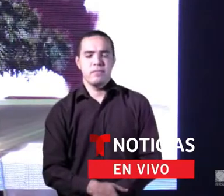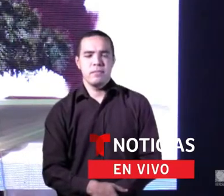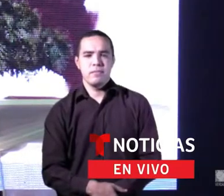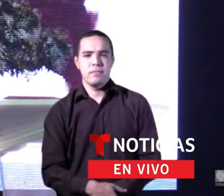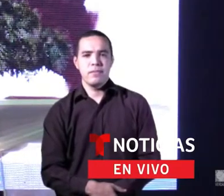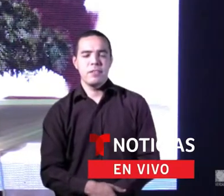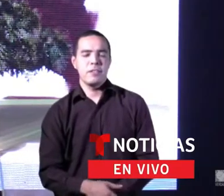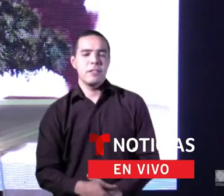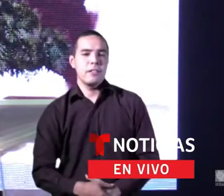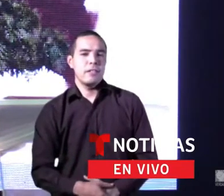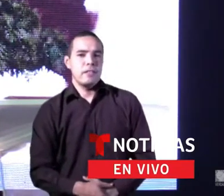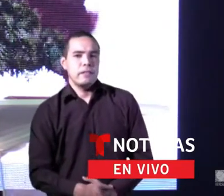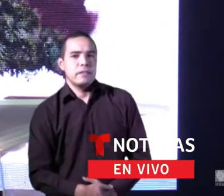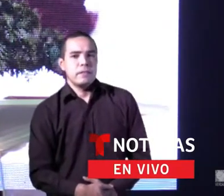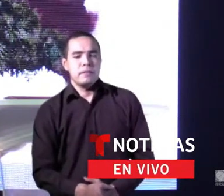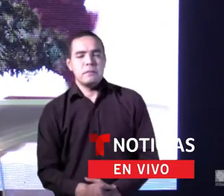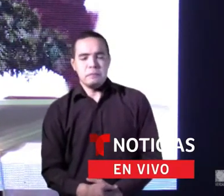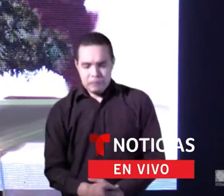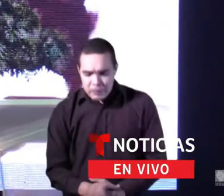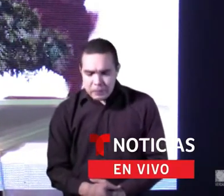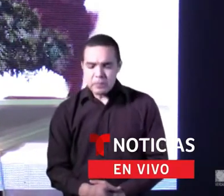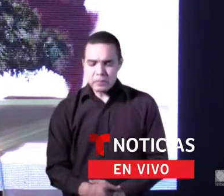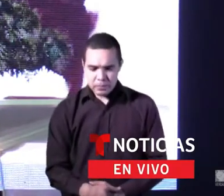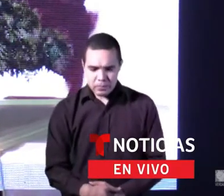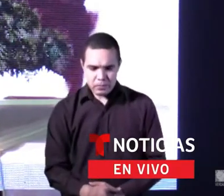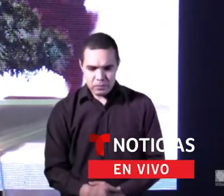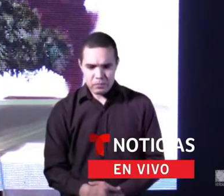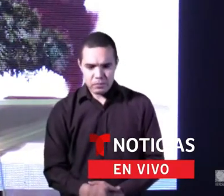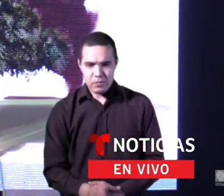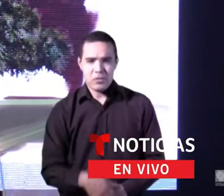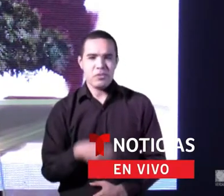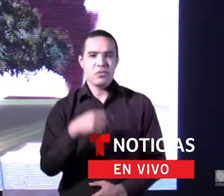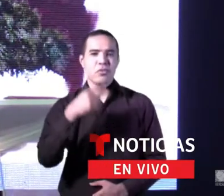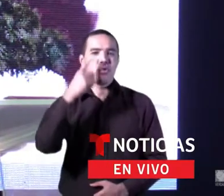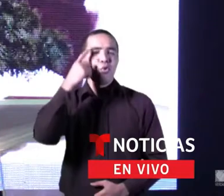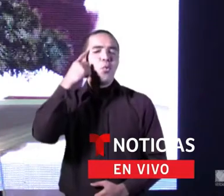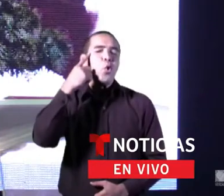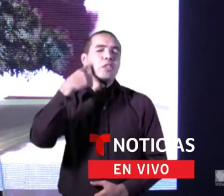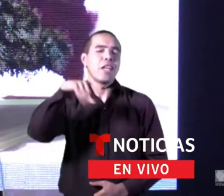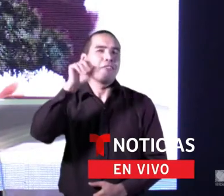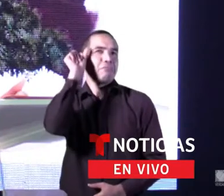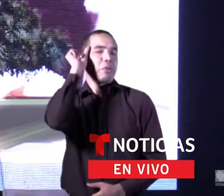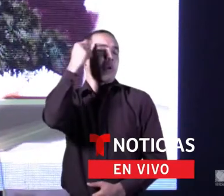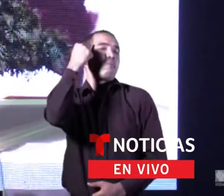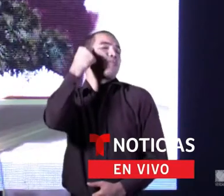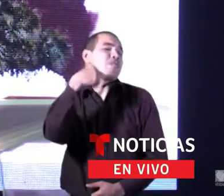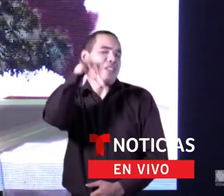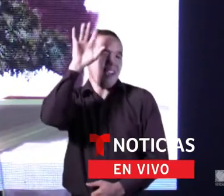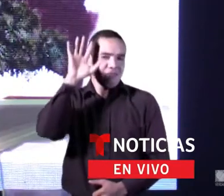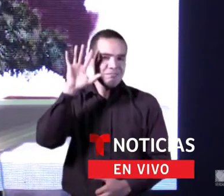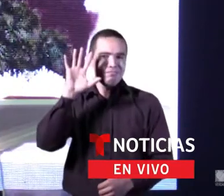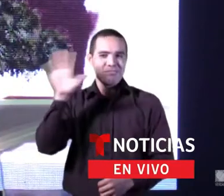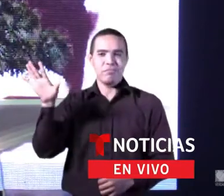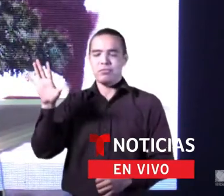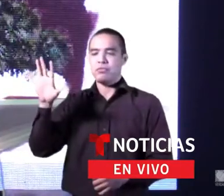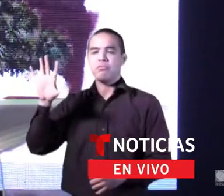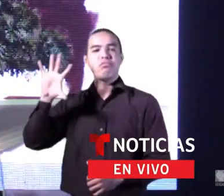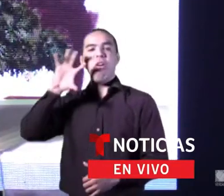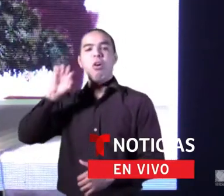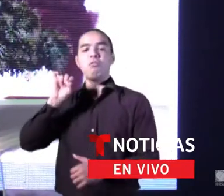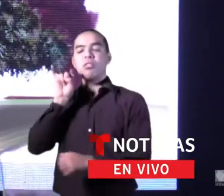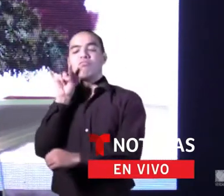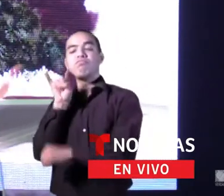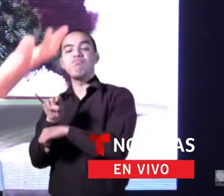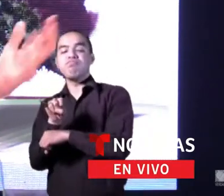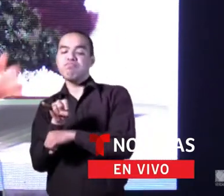me acuerdo qué me robé un machete de uno de los guardias para poder regular